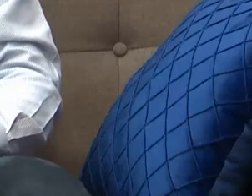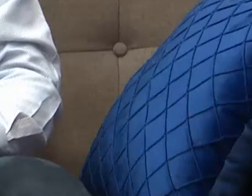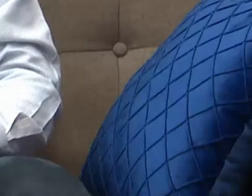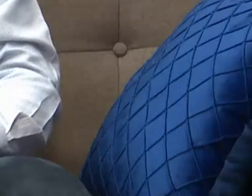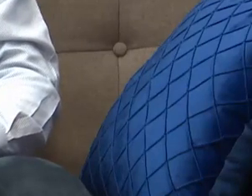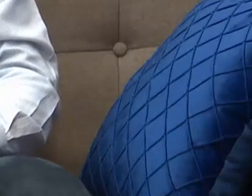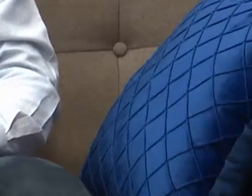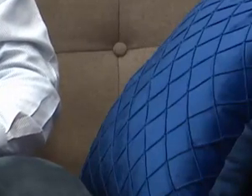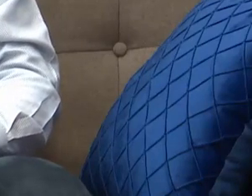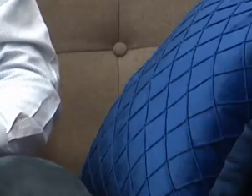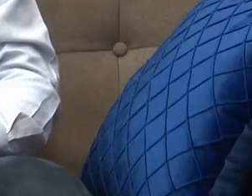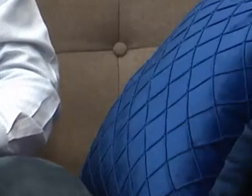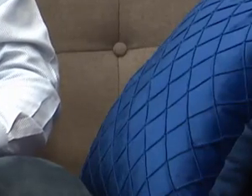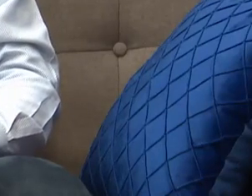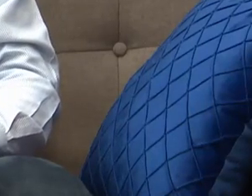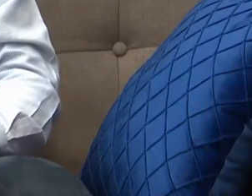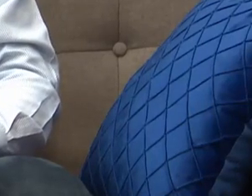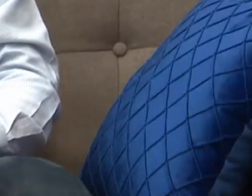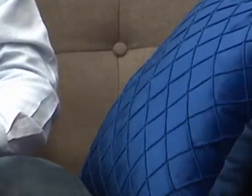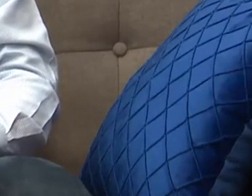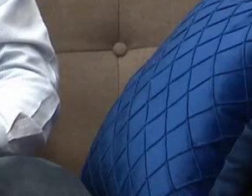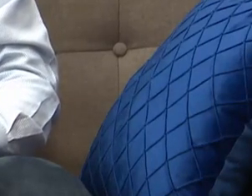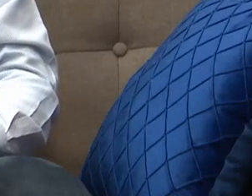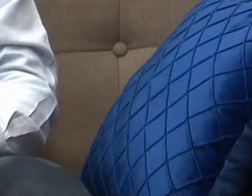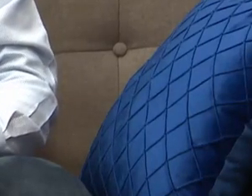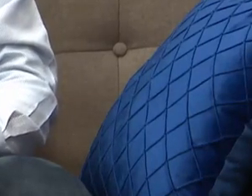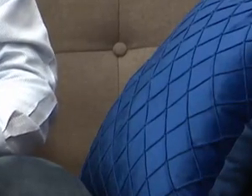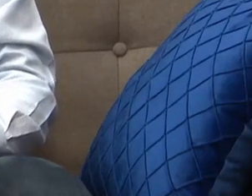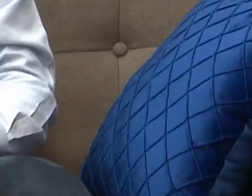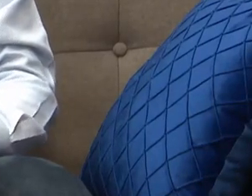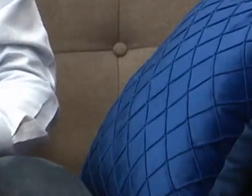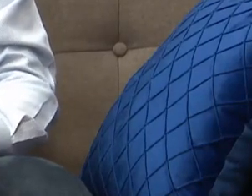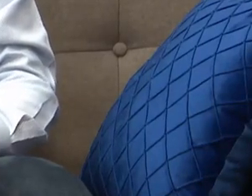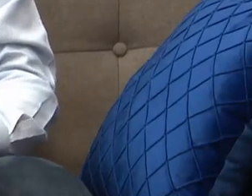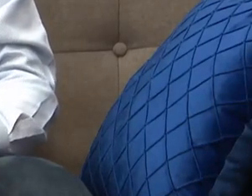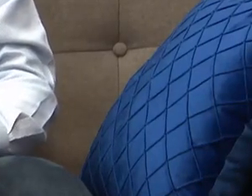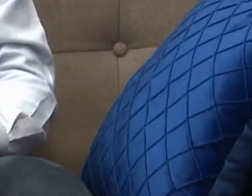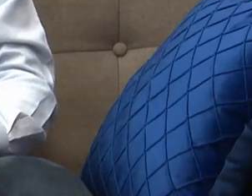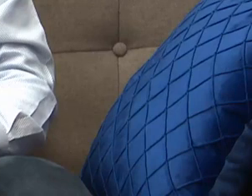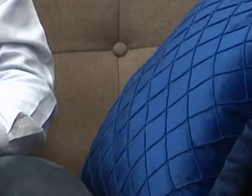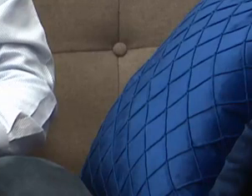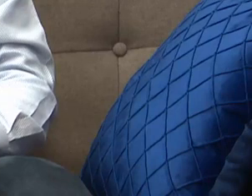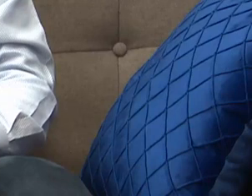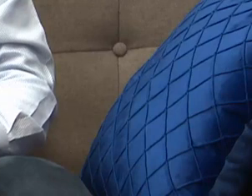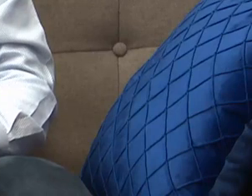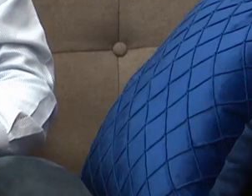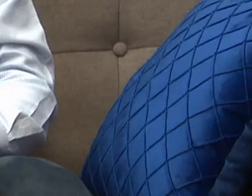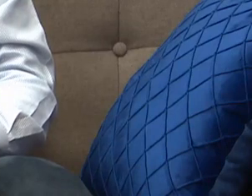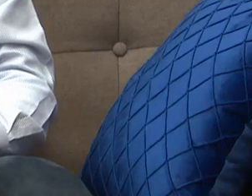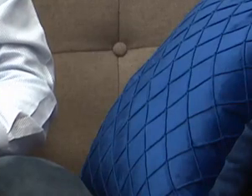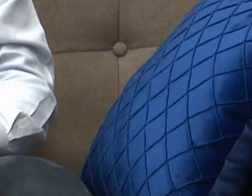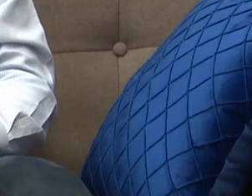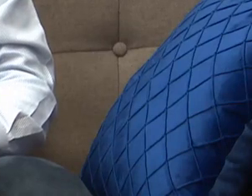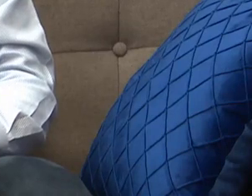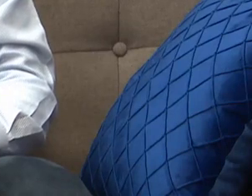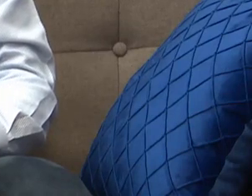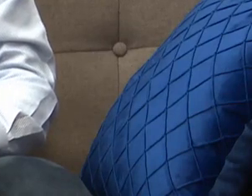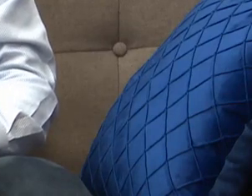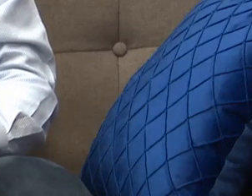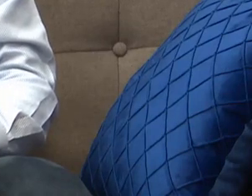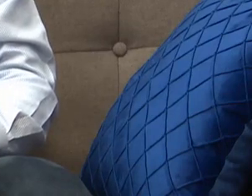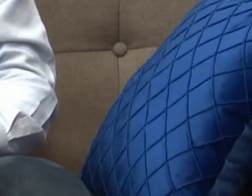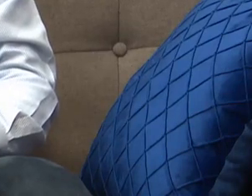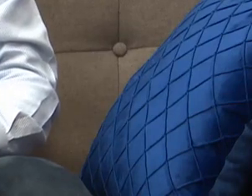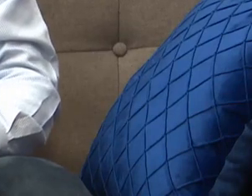Muchísimas gracias por estar en sintonía del canal parlamentario. Muchísimas gracias por acompañarnos en una nueva edición de su programa Desde el Parlamento.